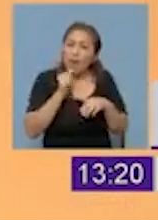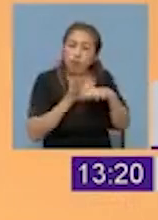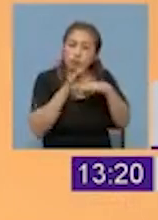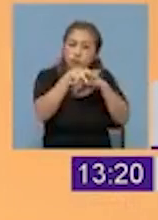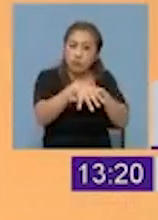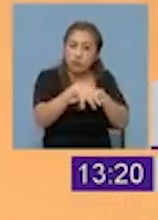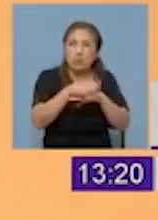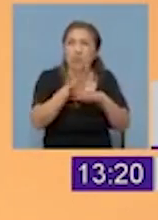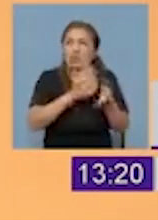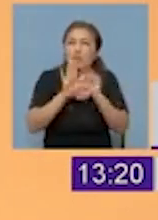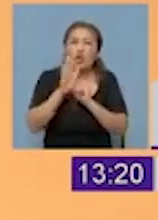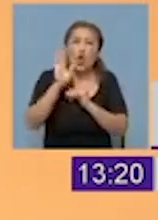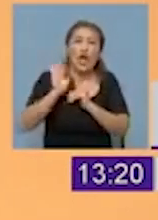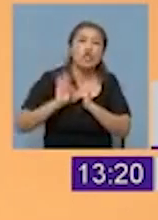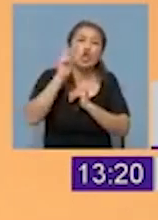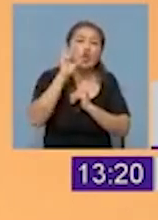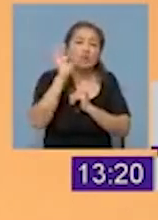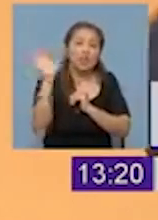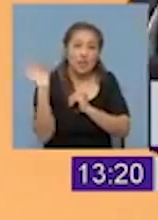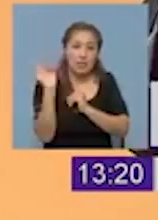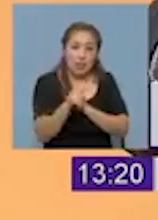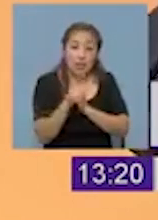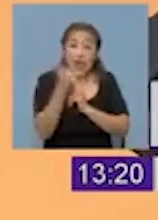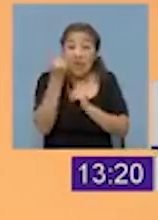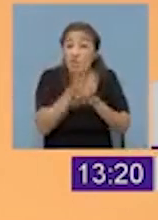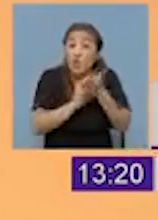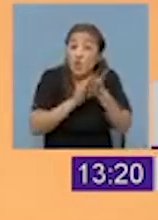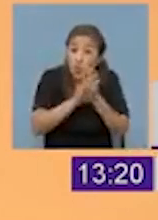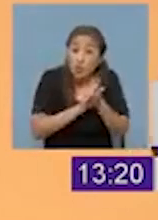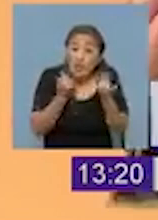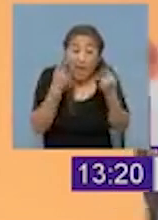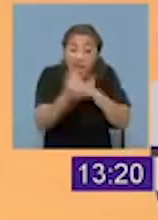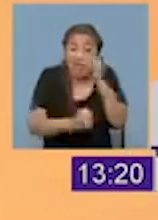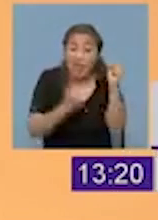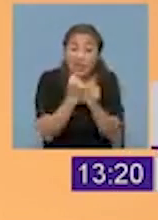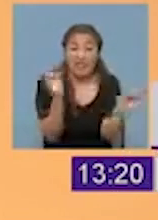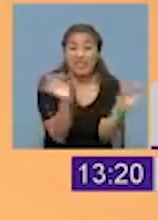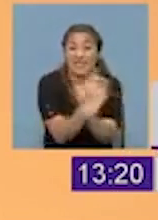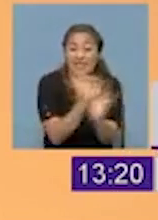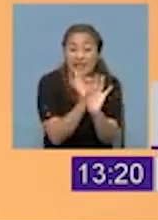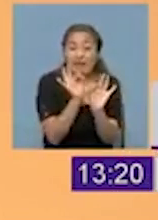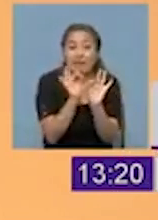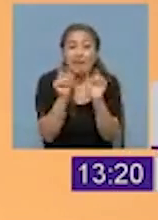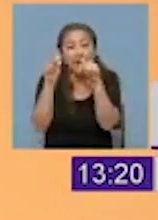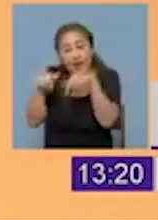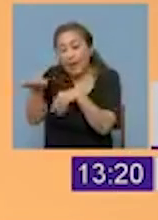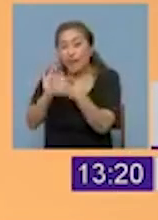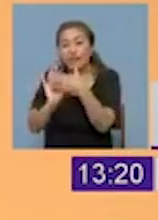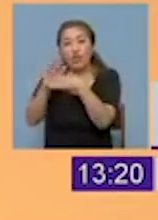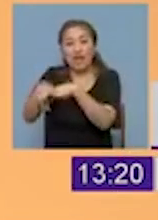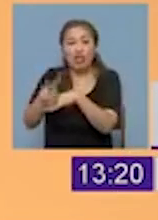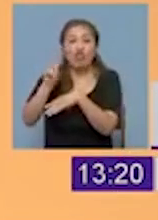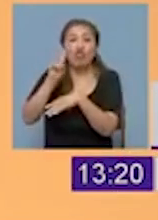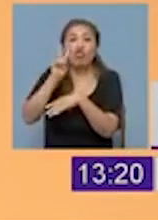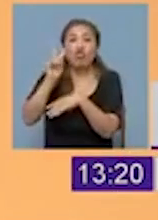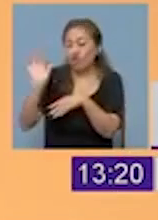la década en el año 2000 este todavía hay soluciones que se comprometieron y no las pudieron dar bueno en volcán en dos año y medio no